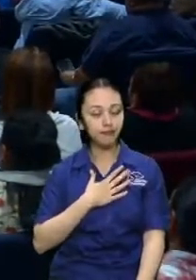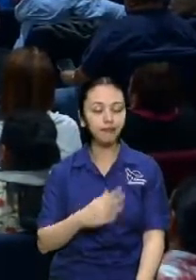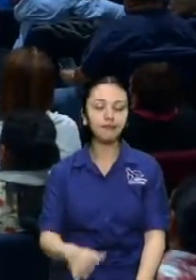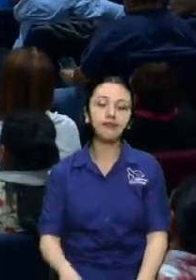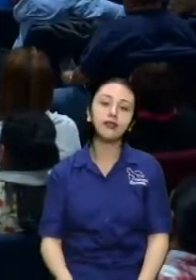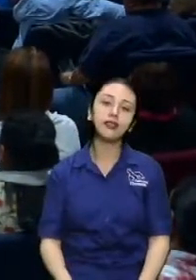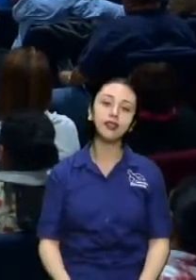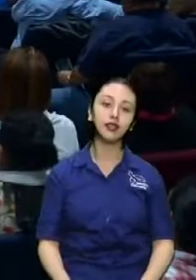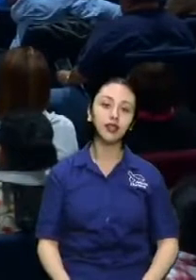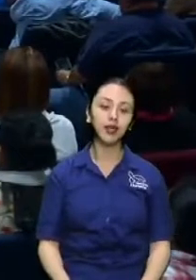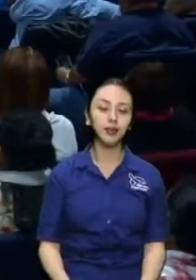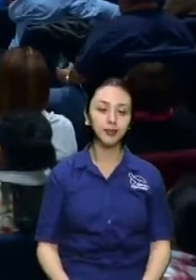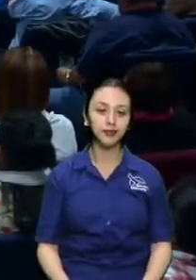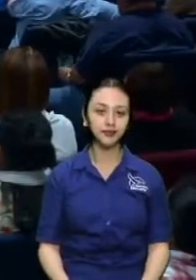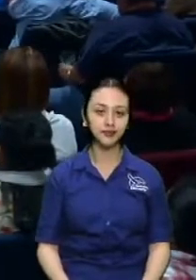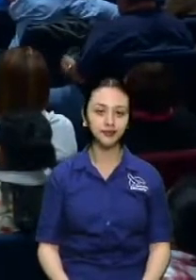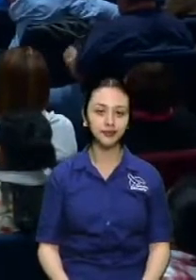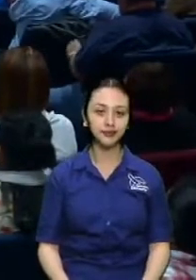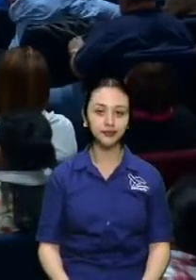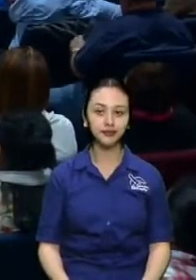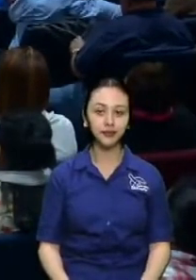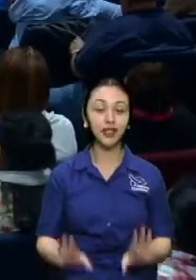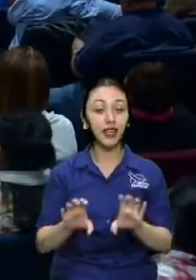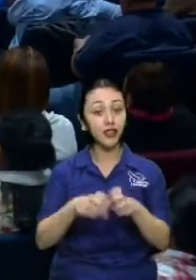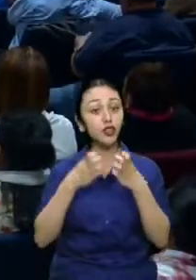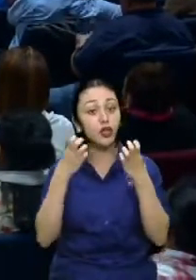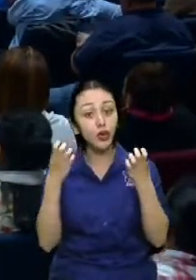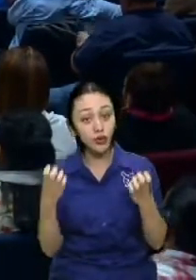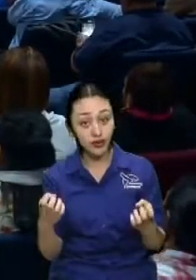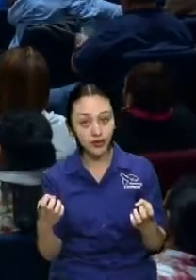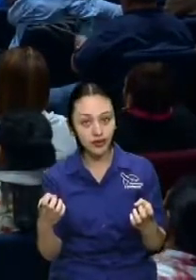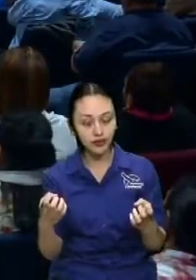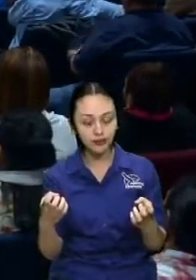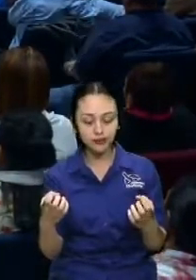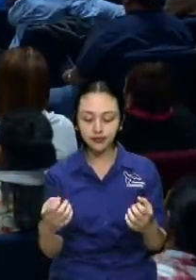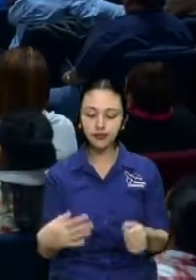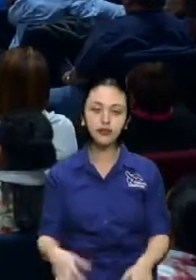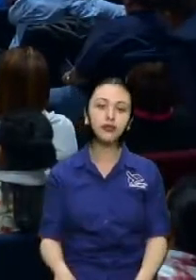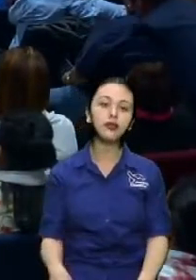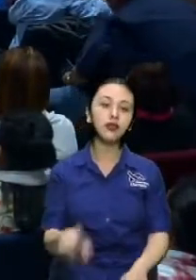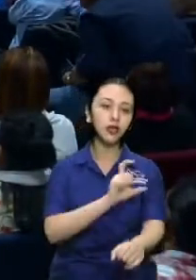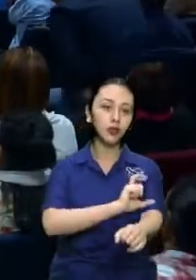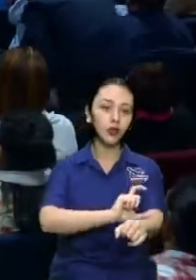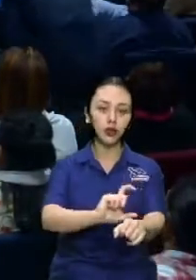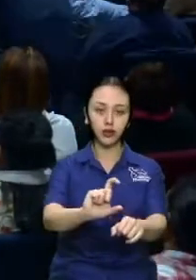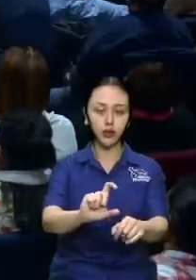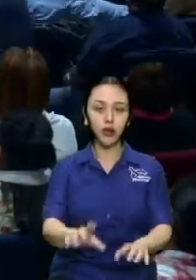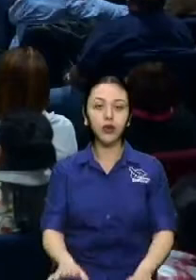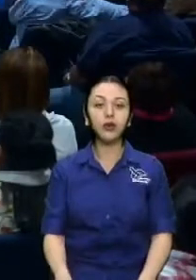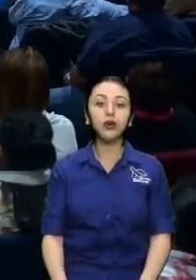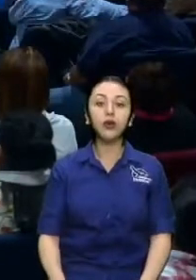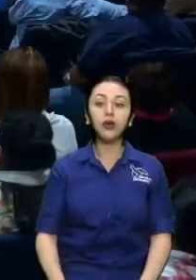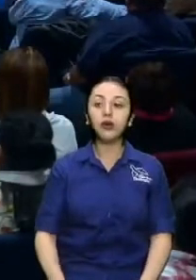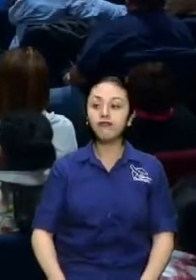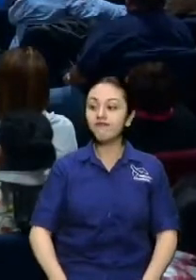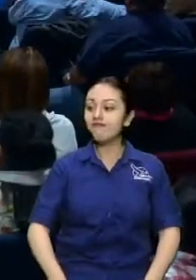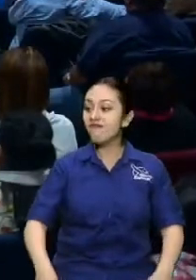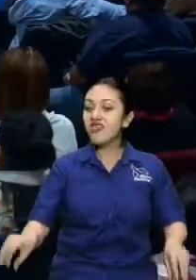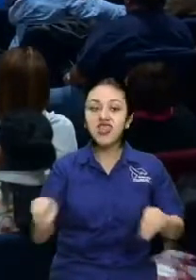Pero nadie esperaba que David ganara.